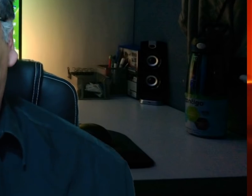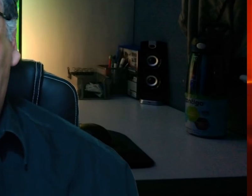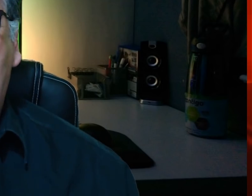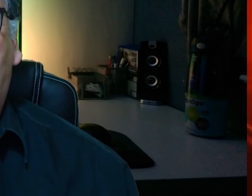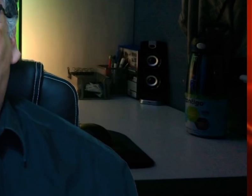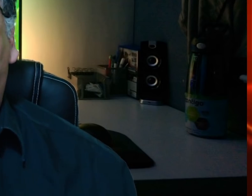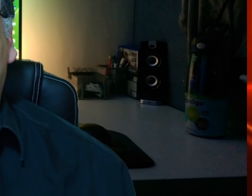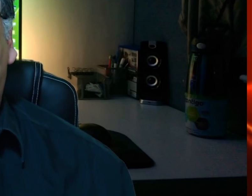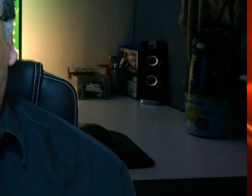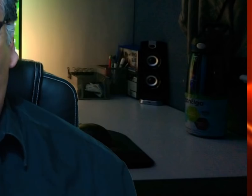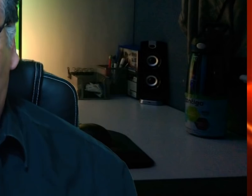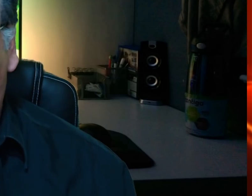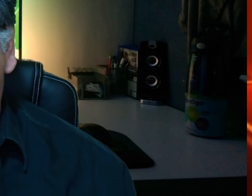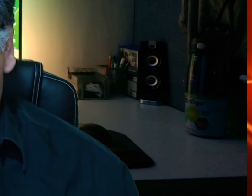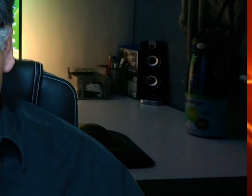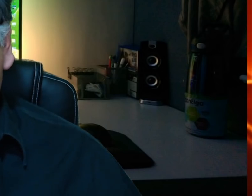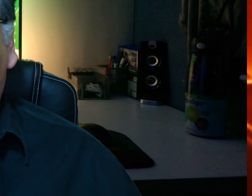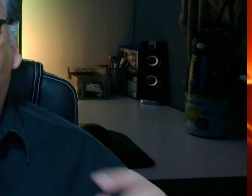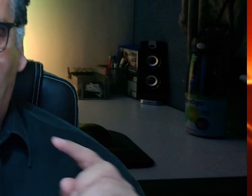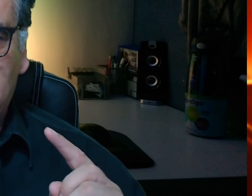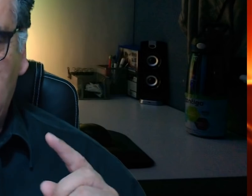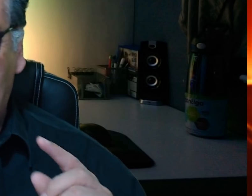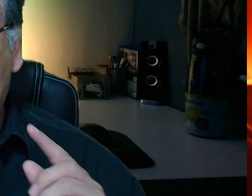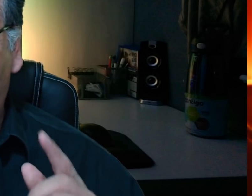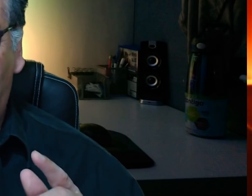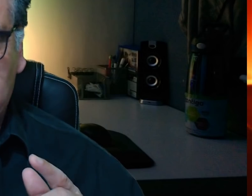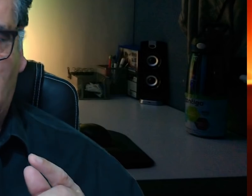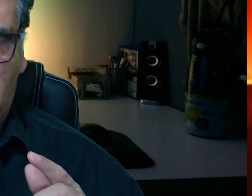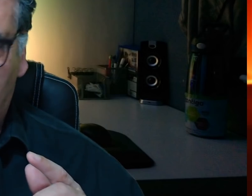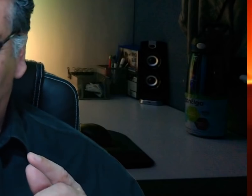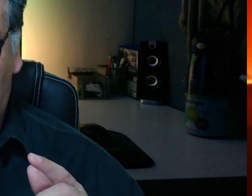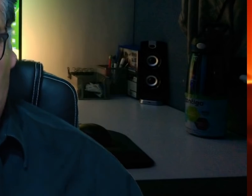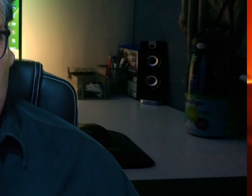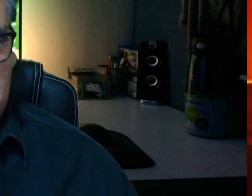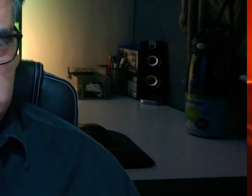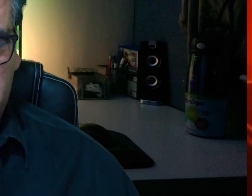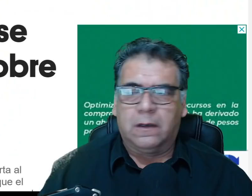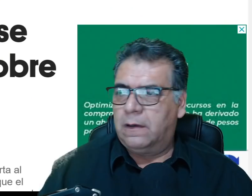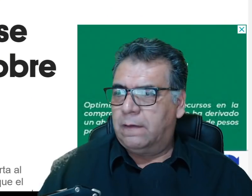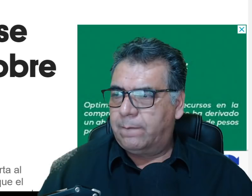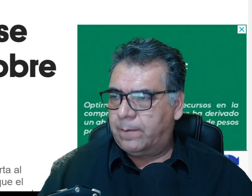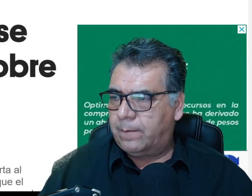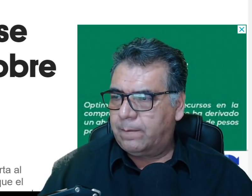a quejar con el presidente Donald Trump. Vamos a ir a esa información, amigos y amigas.